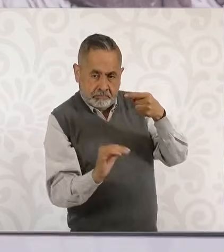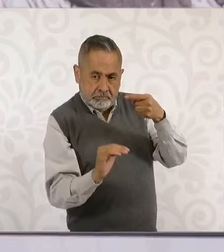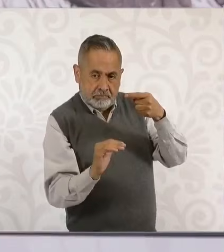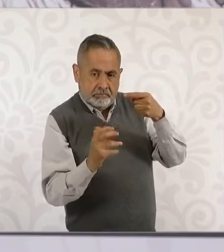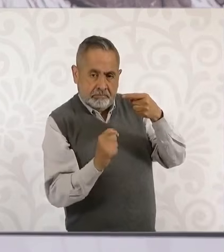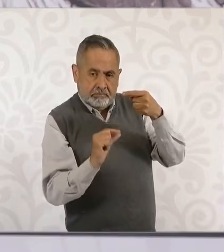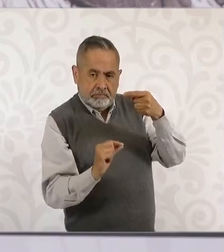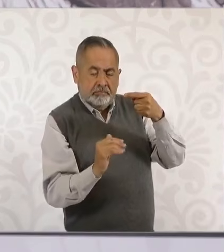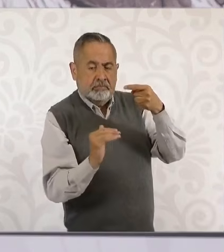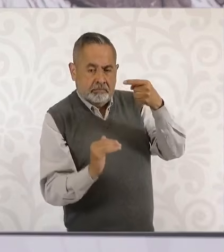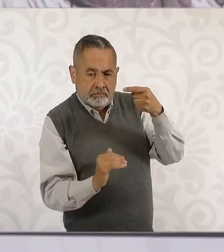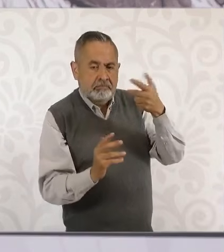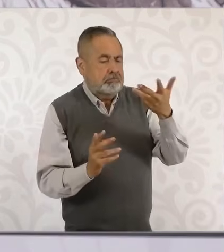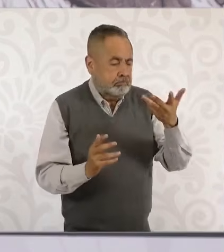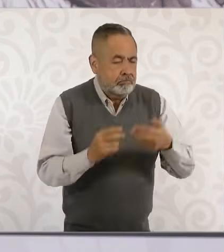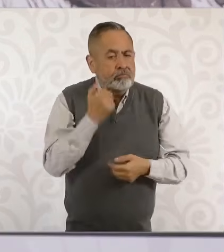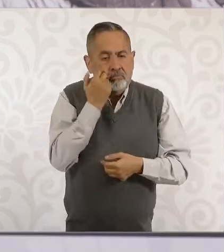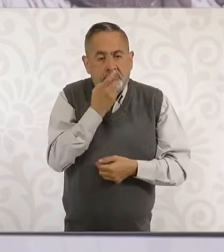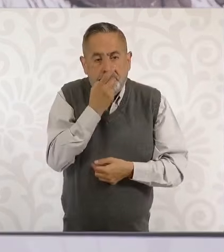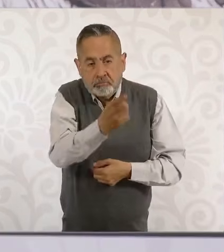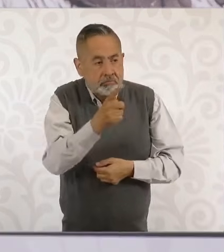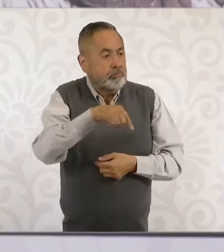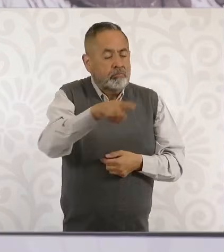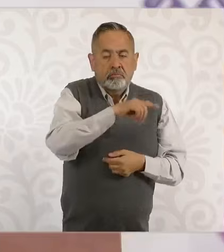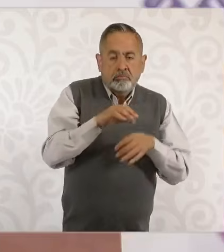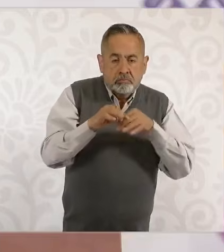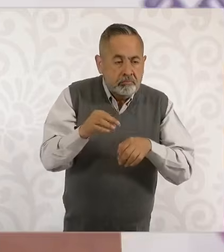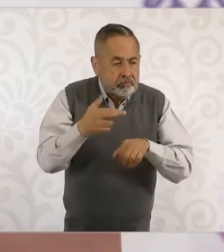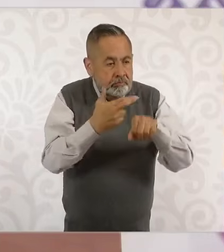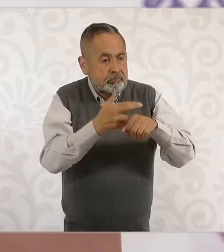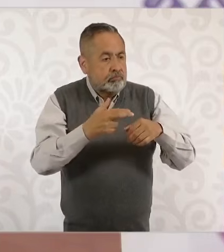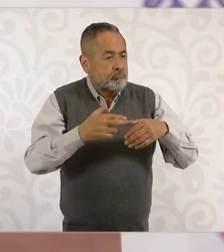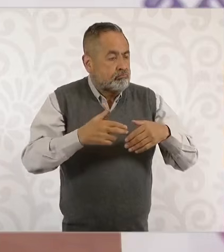como nosotros planteamos que no iba a haber aumento en los trabajadores de confianza,